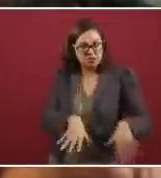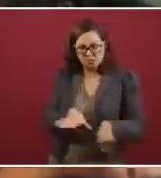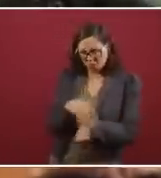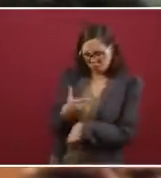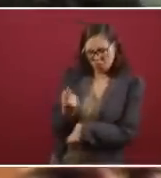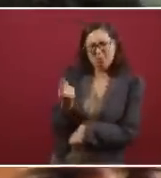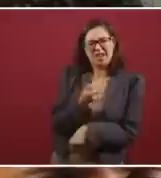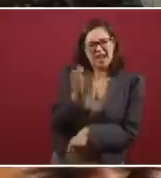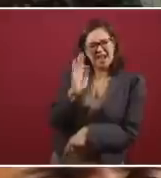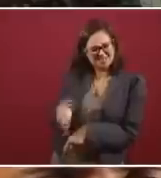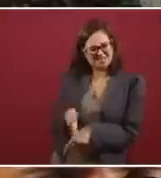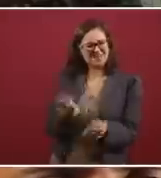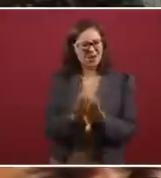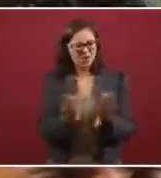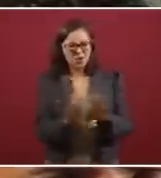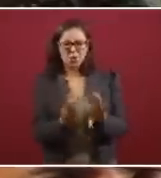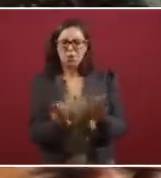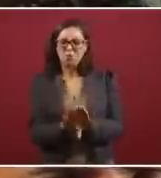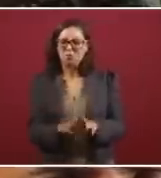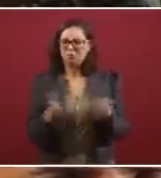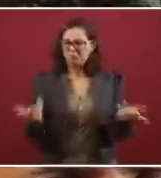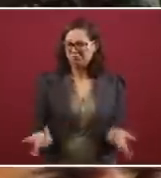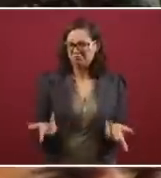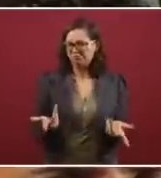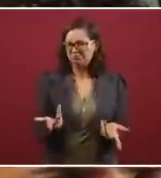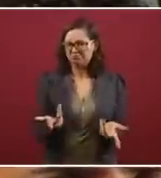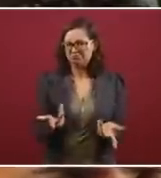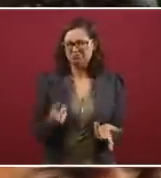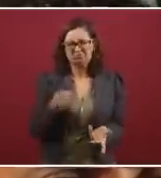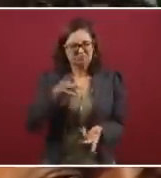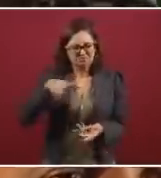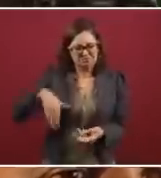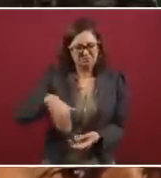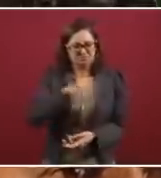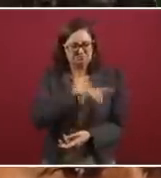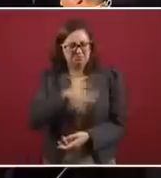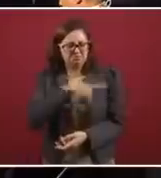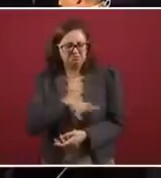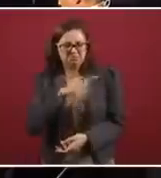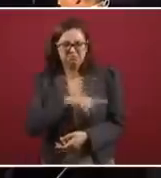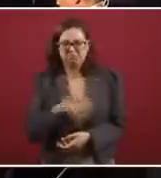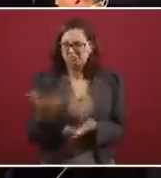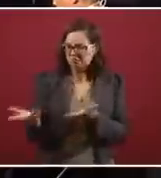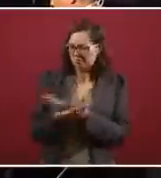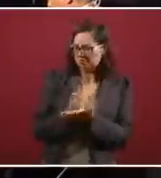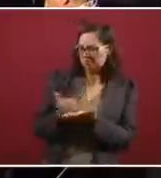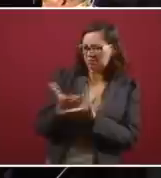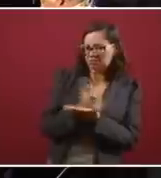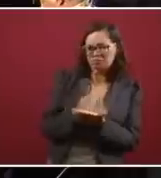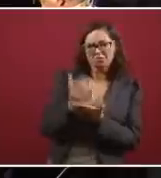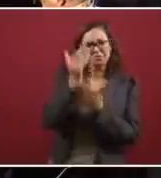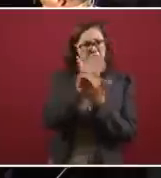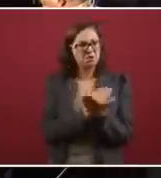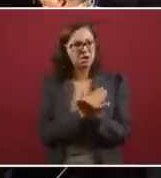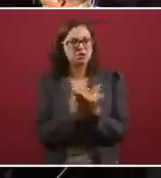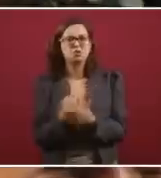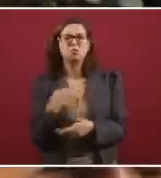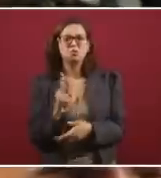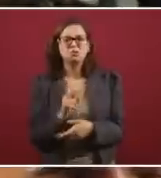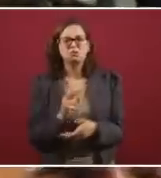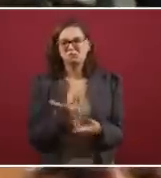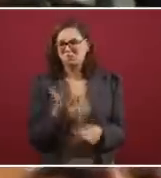implica lo de las tarifas, comentaba el ingeniero Slim, que es una ganancia para las empresas, pero si podrían